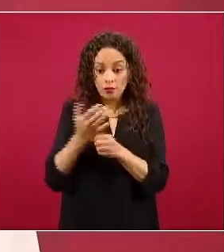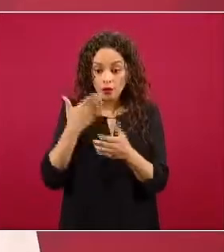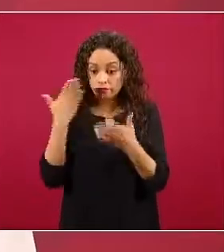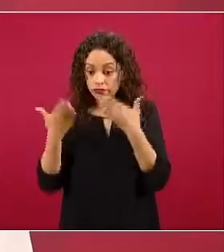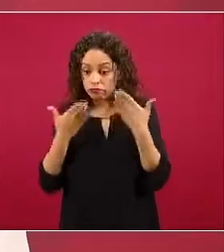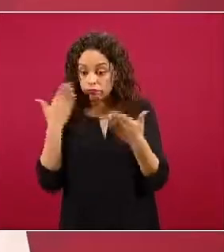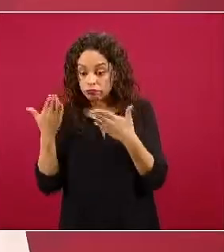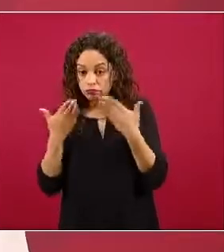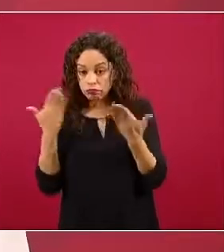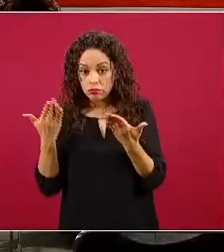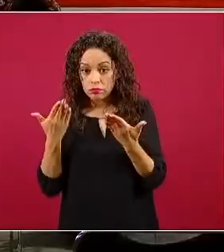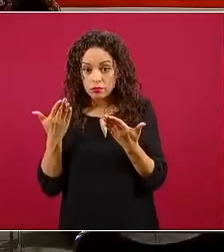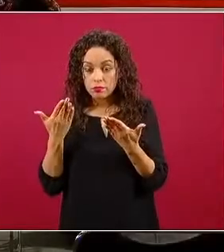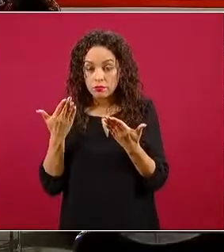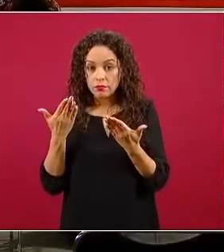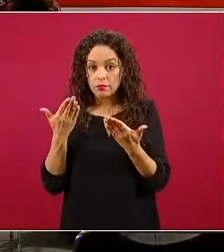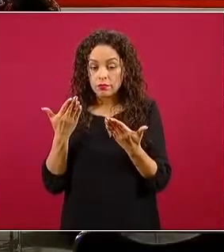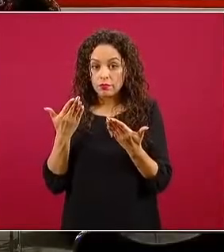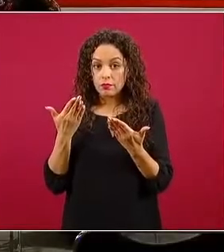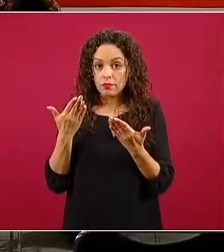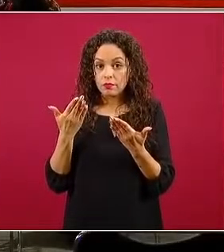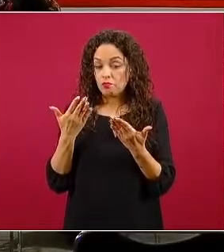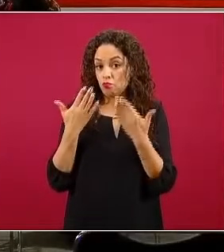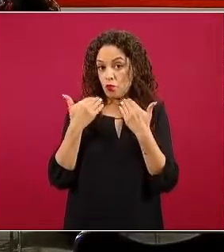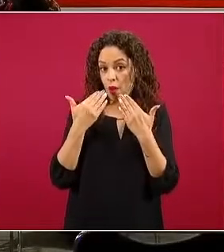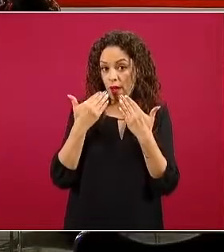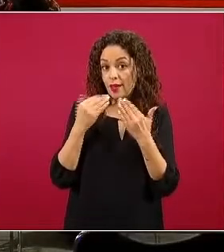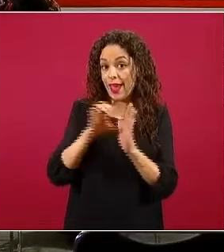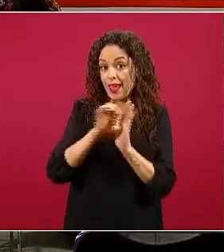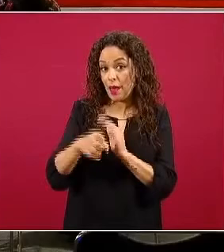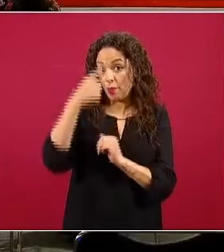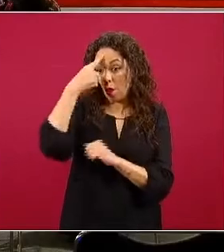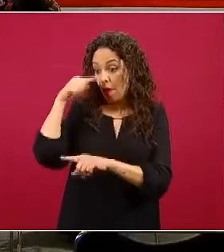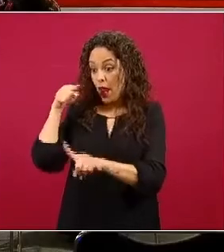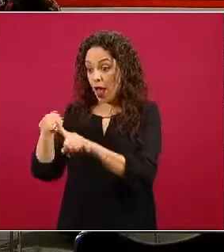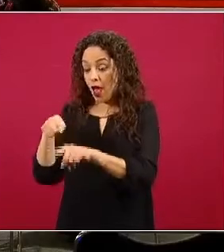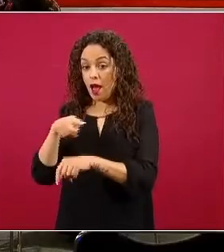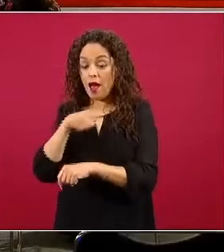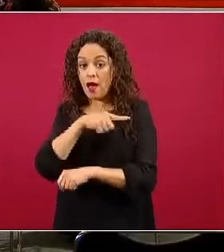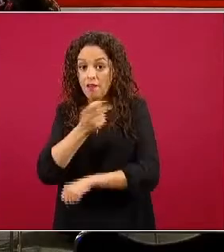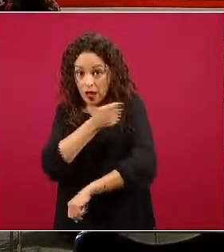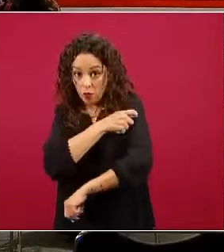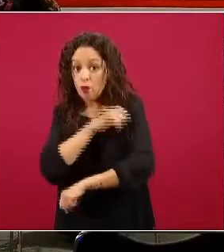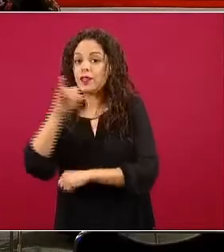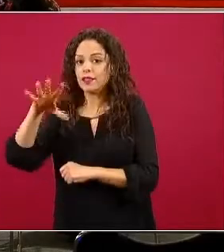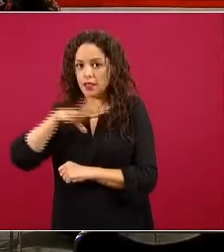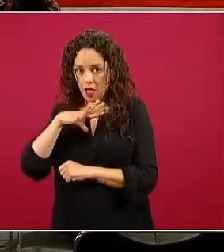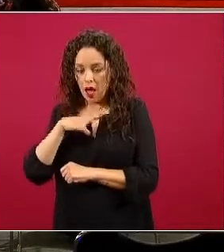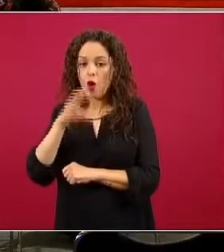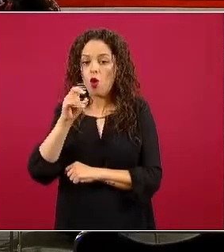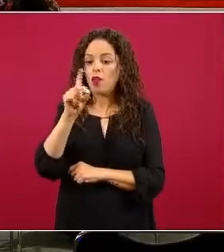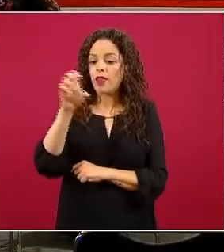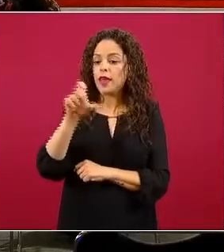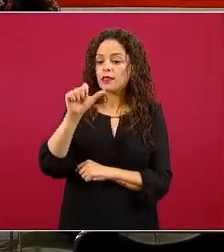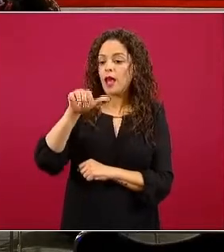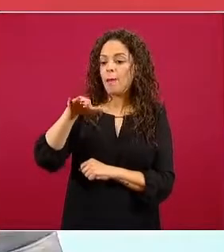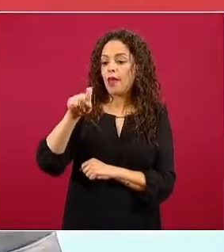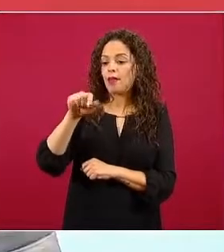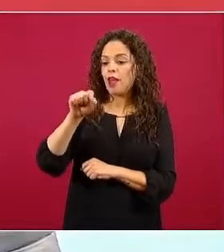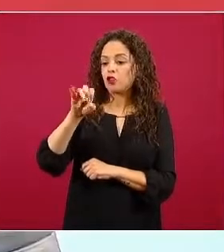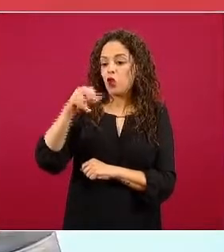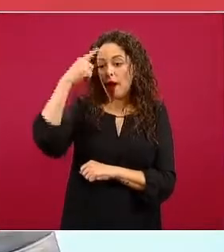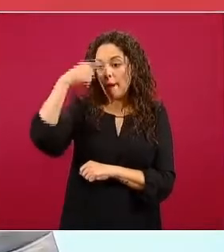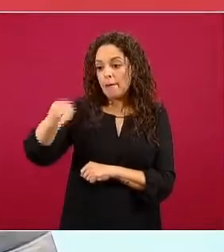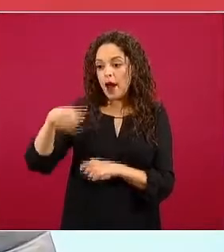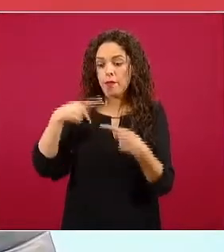ensayo clínico como el que sí hay para las vacunas, ¿sí? Como el que sí hay para la dexametasona en casos graves, y por lo